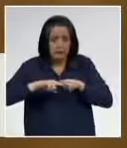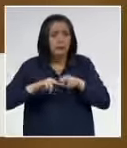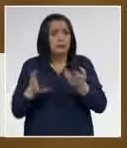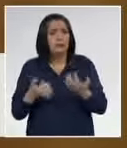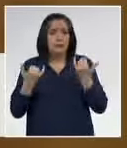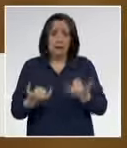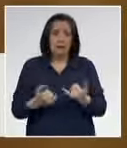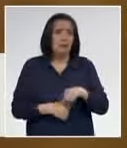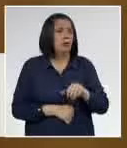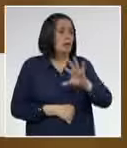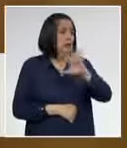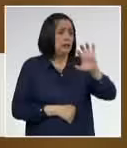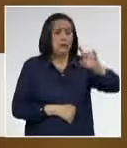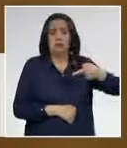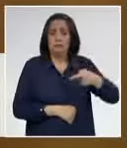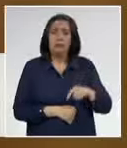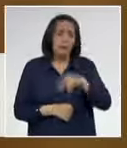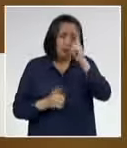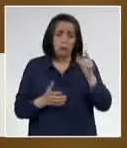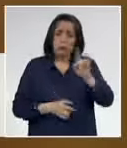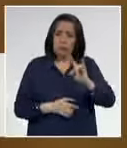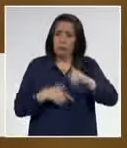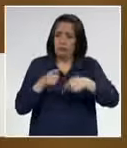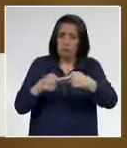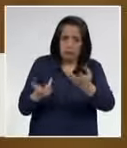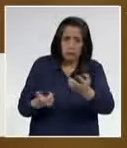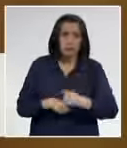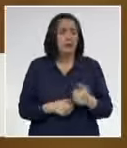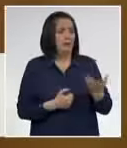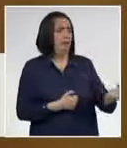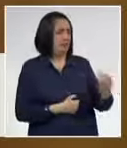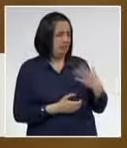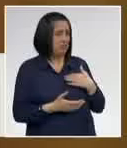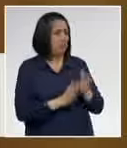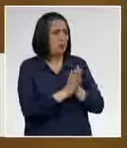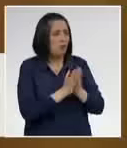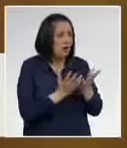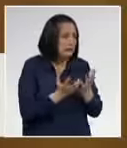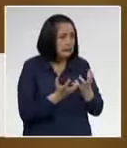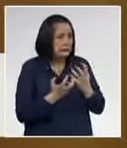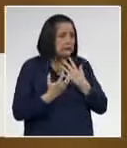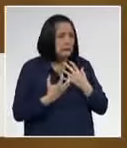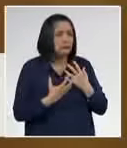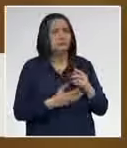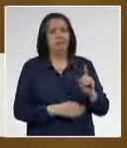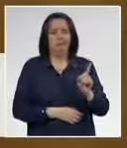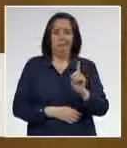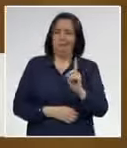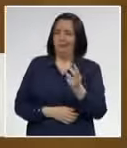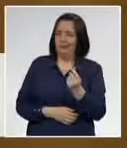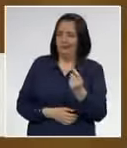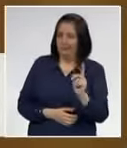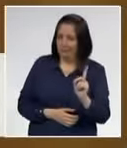sirve a 500.000 peruanos todos los días. Pero que se diga tenía interés no significa que tenía interés